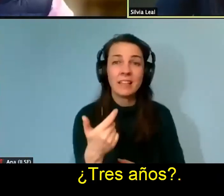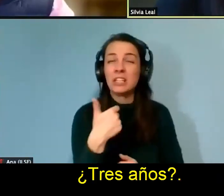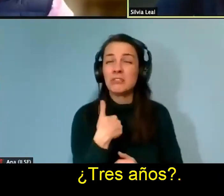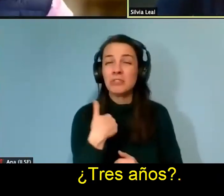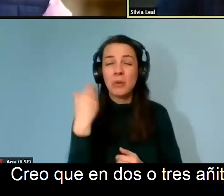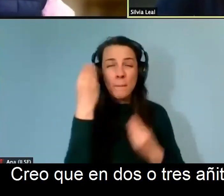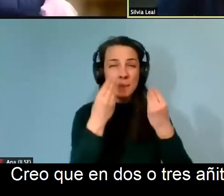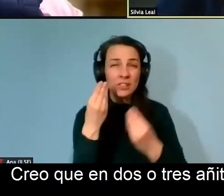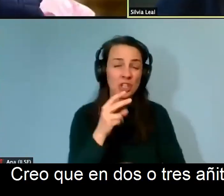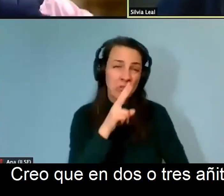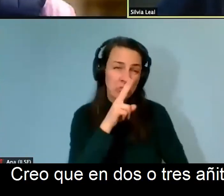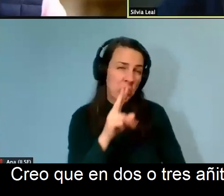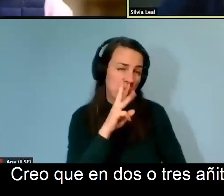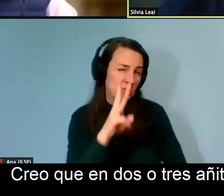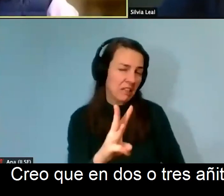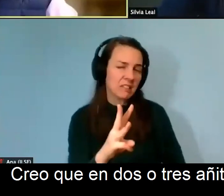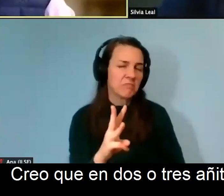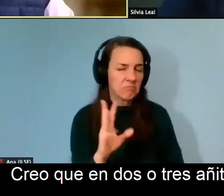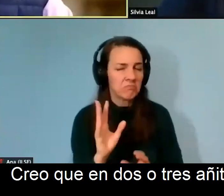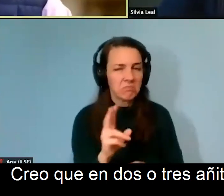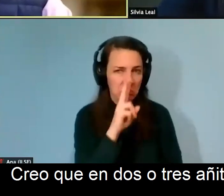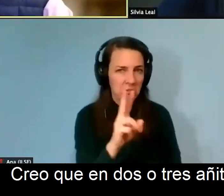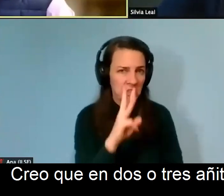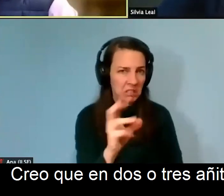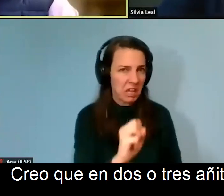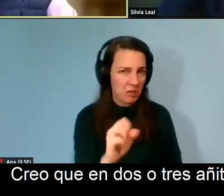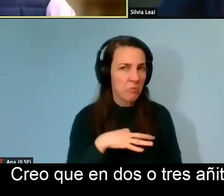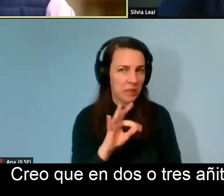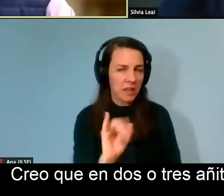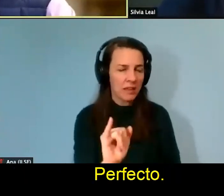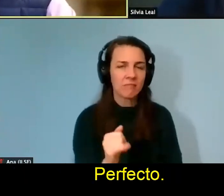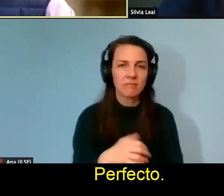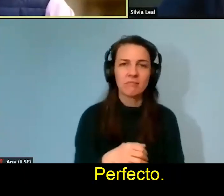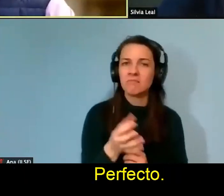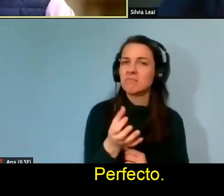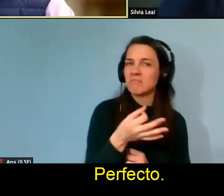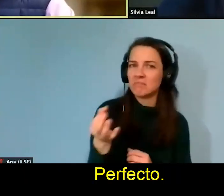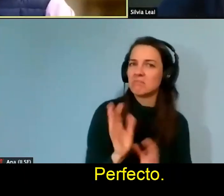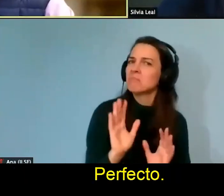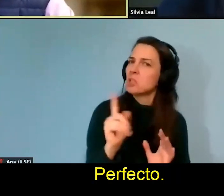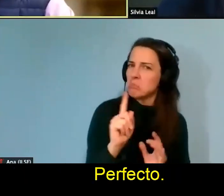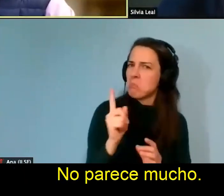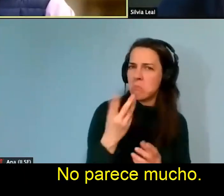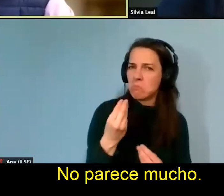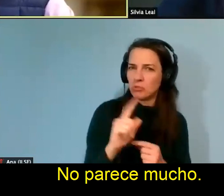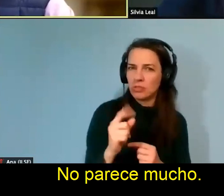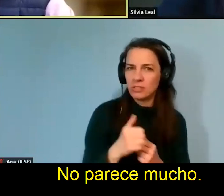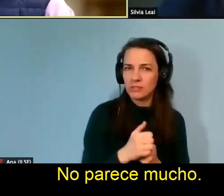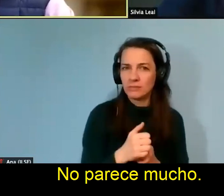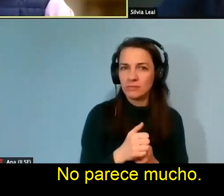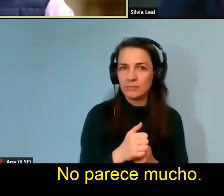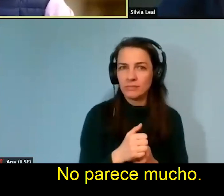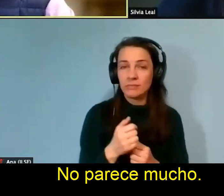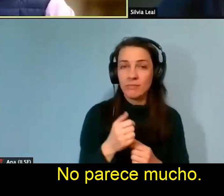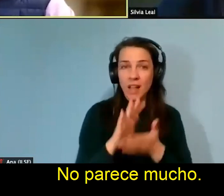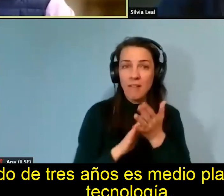que en 2-3 añitos. 2-3 años. Sí. Perfecto. Bueno, no parece mucho. Y estamos hablando de